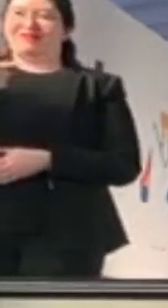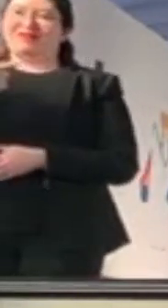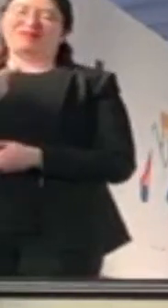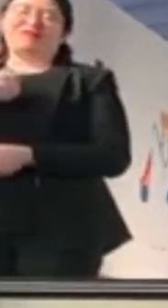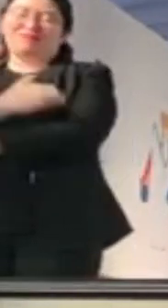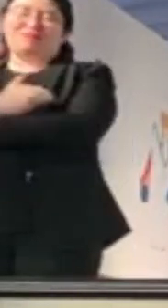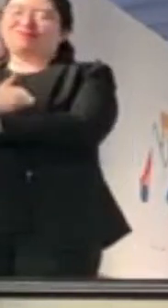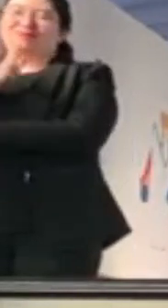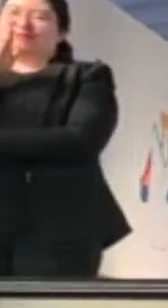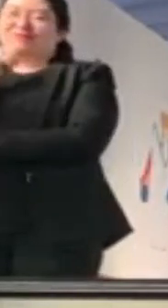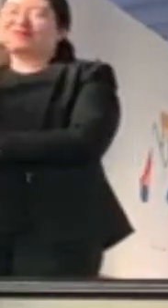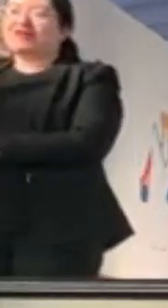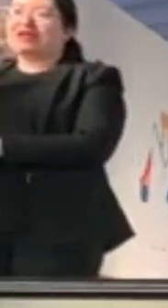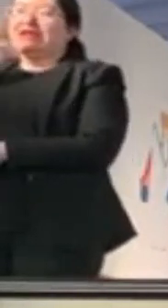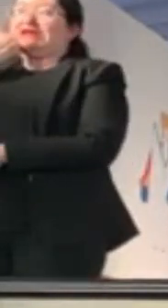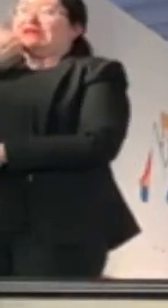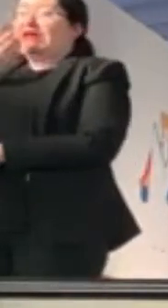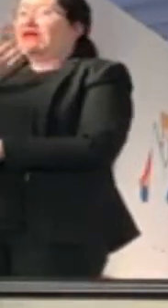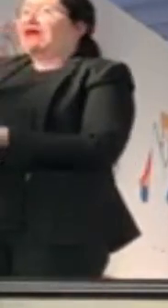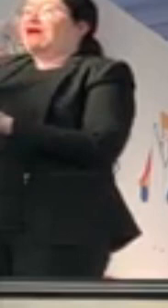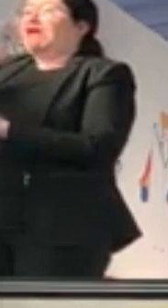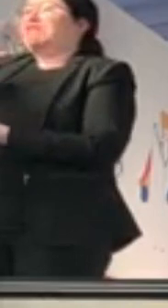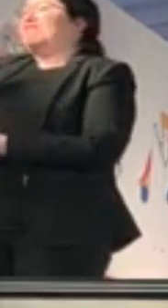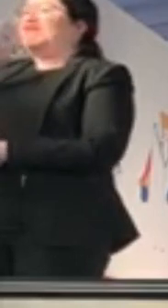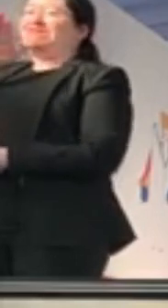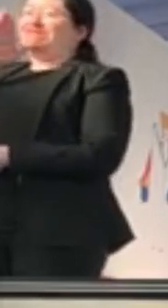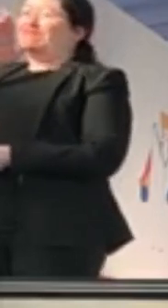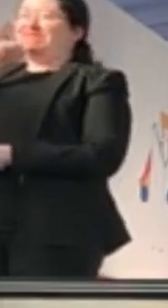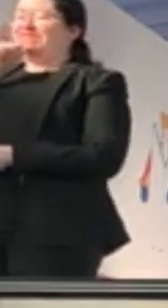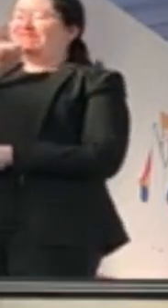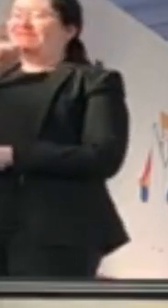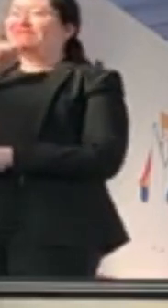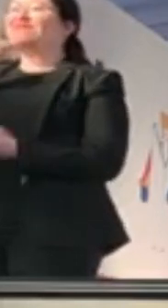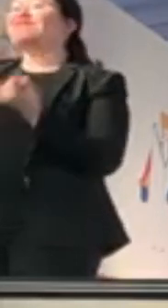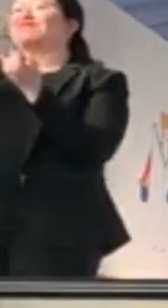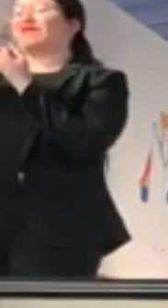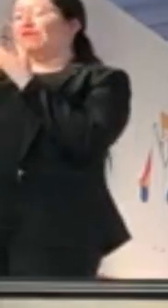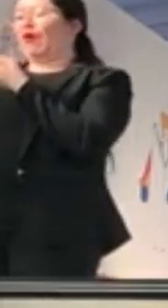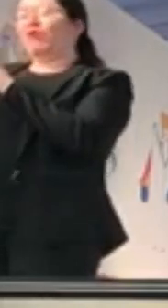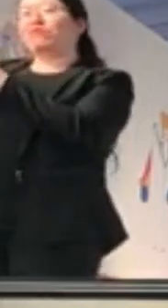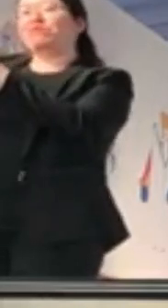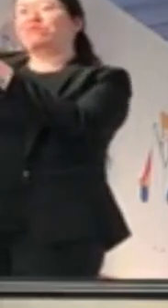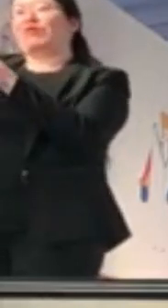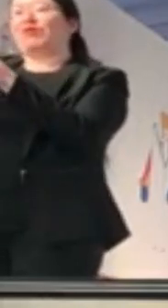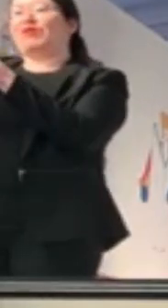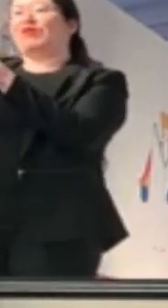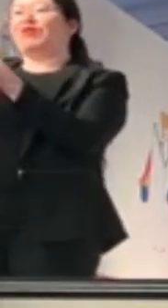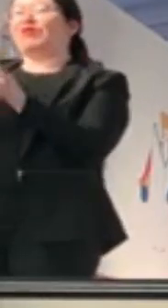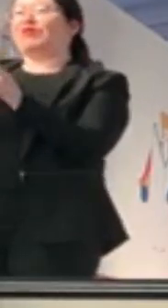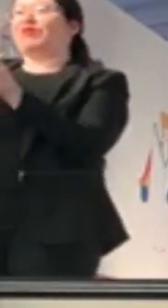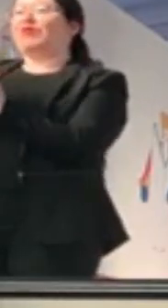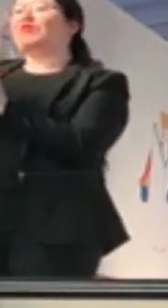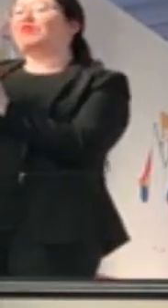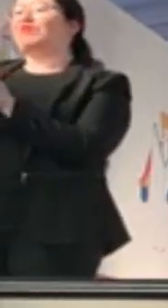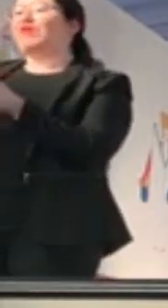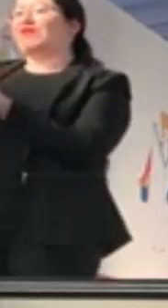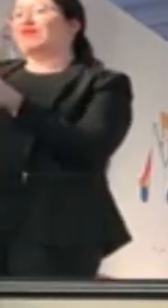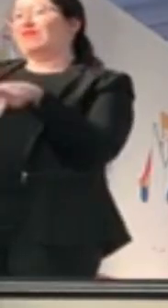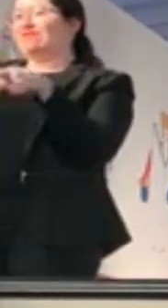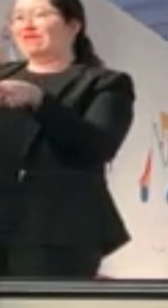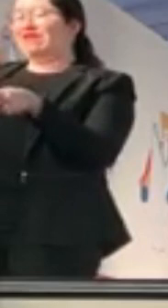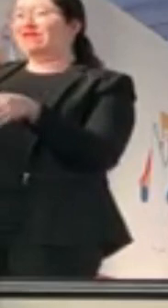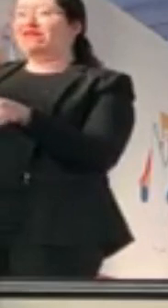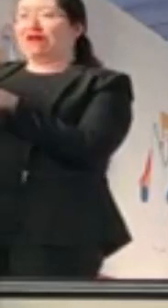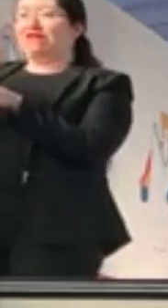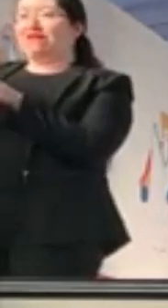lo intentan, pero no pasa, de acusarlo de vínculos con el narco. Bueno, hoy sale un libro, no está aquí a